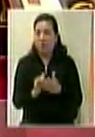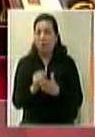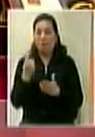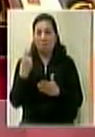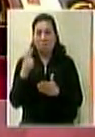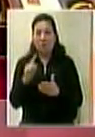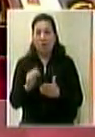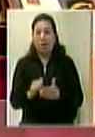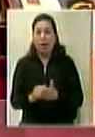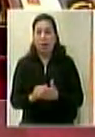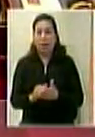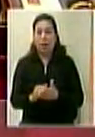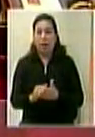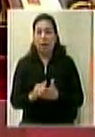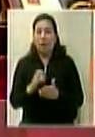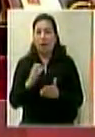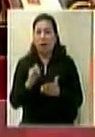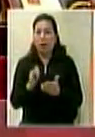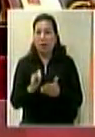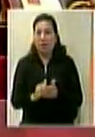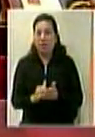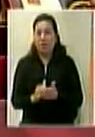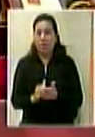para, yo creo que